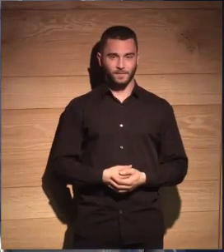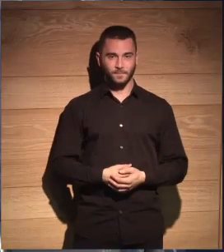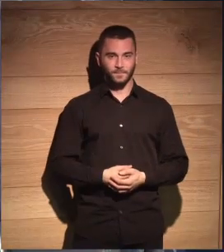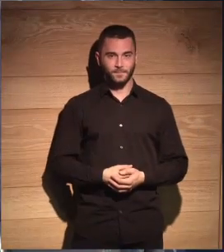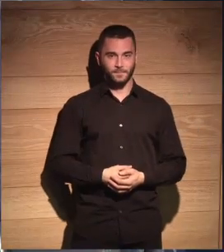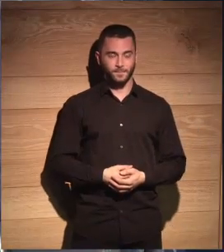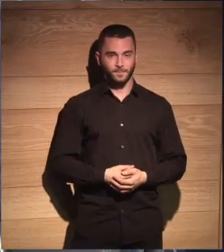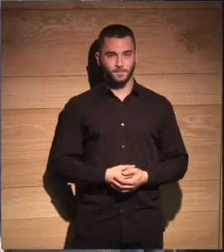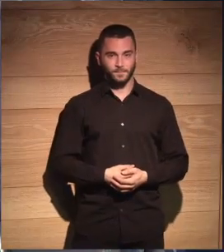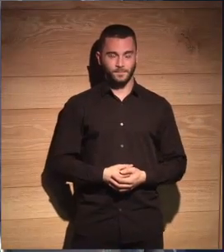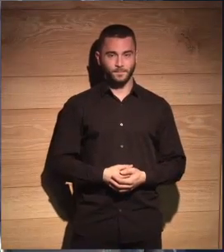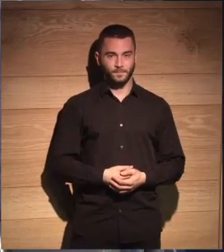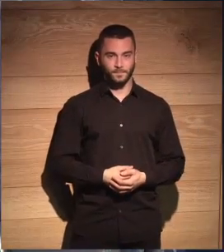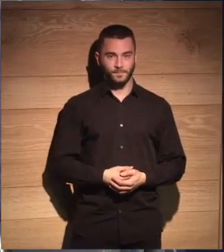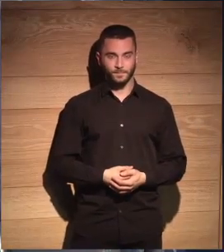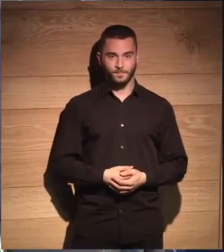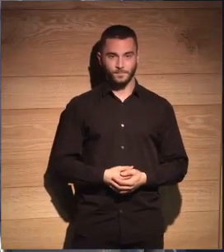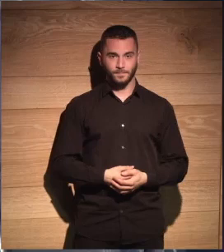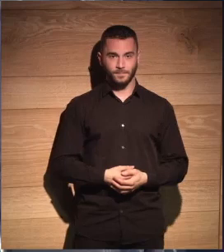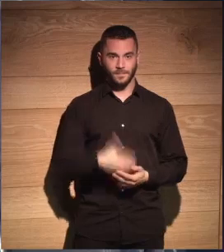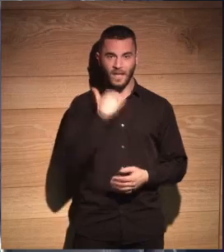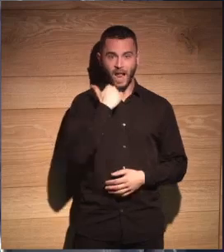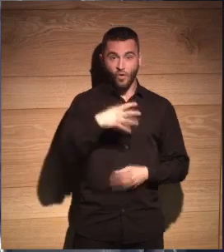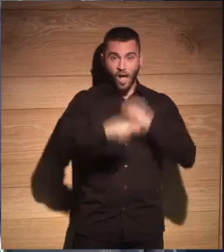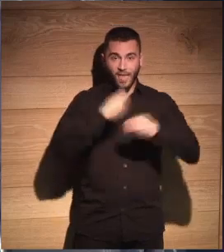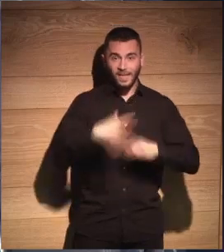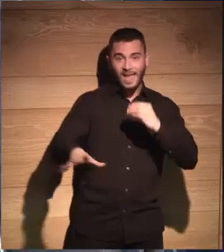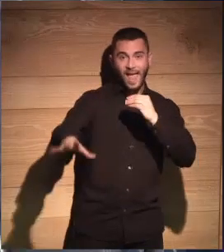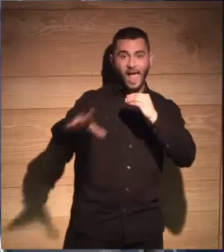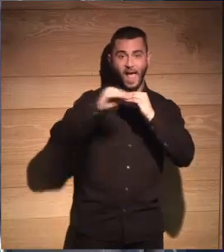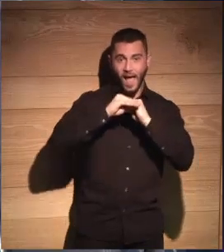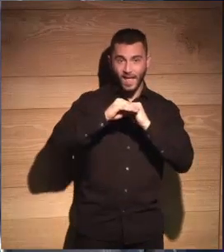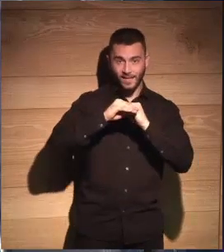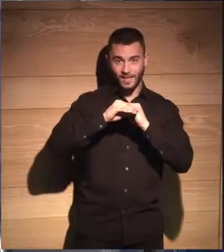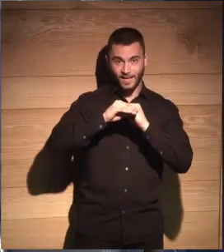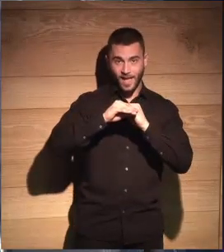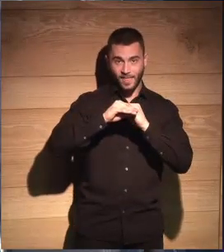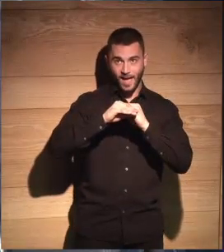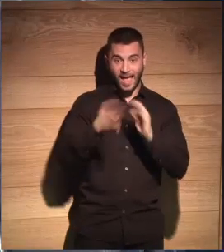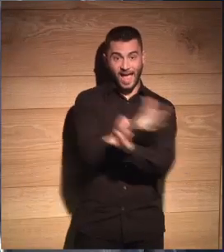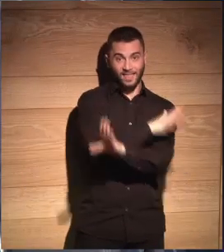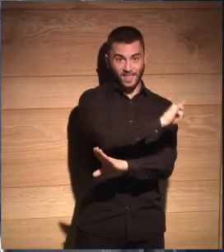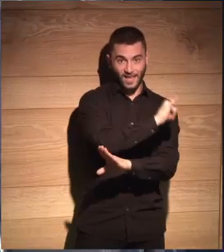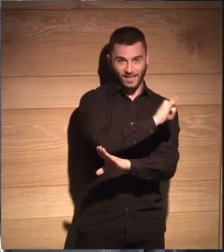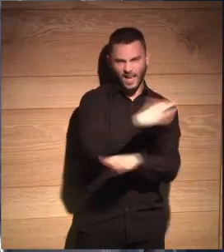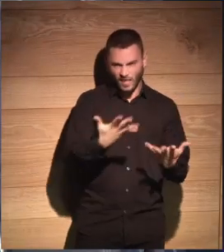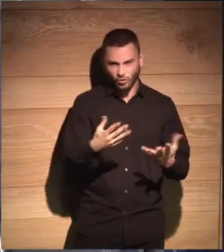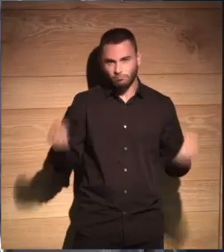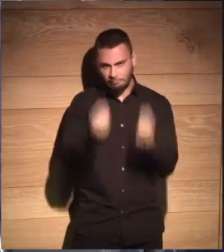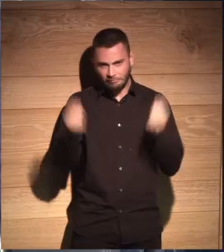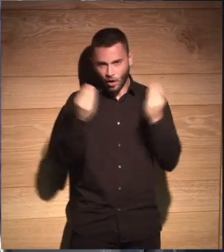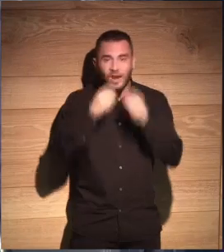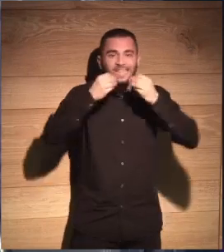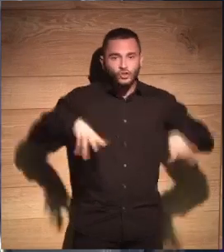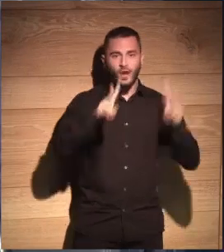elección de hacer algo que implemente, digamos, lo que ya existe. Una historia nueva, pero